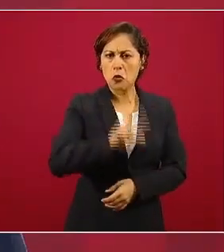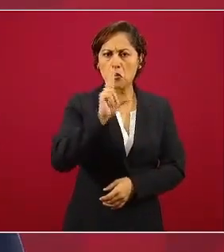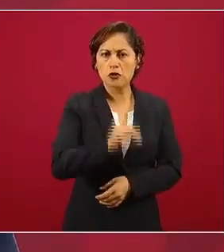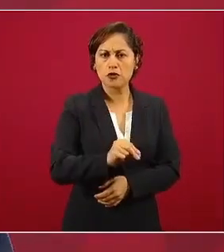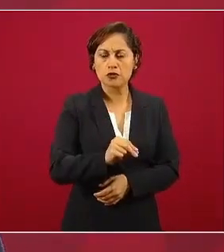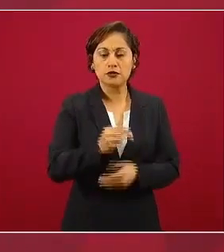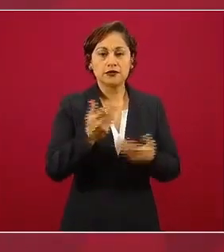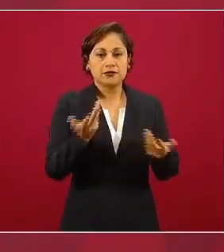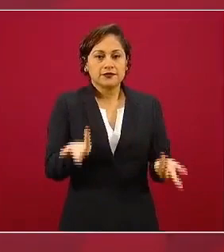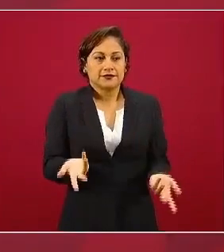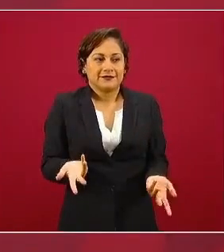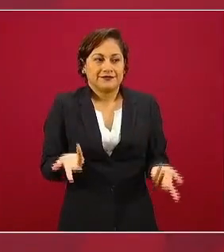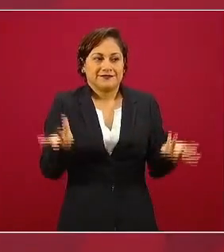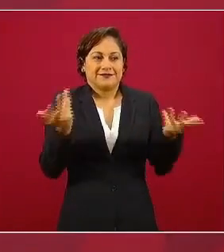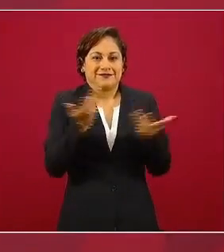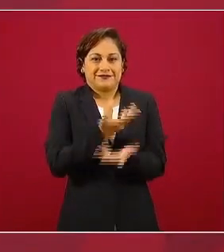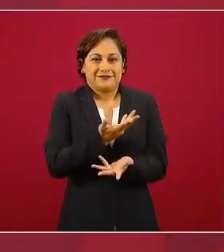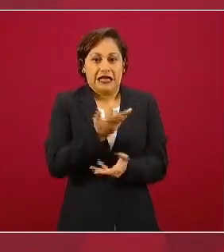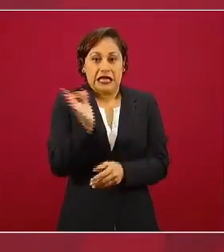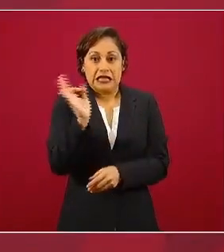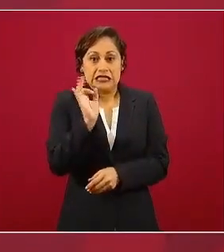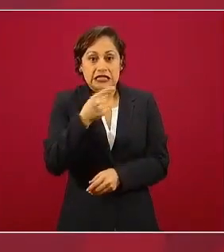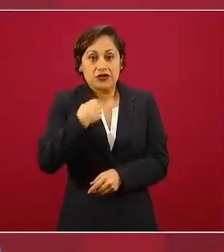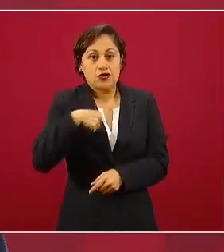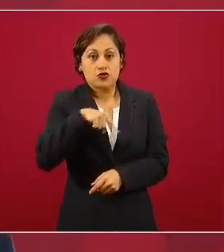Si no cumplimos con ese compromiso,